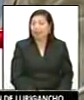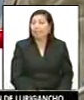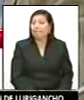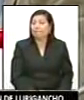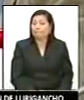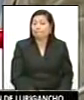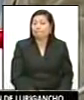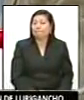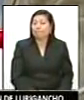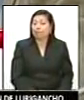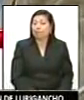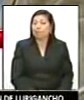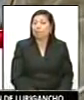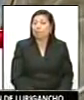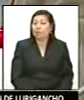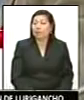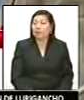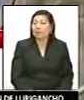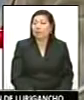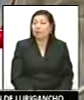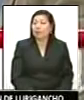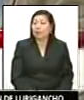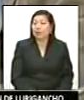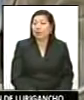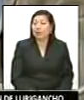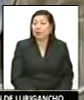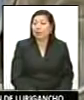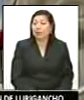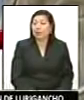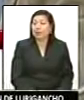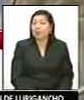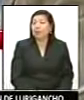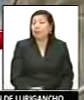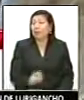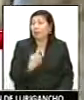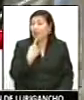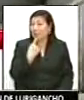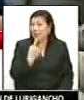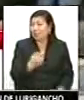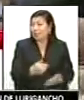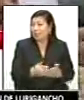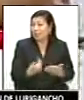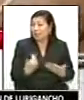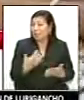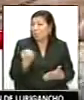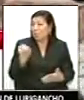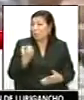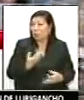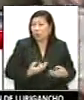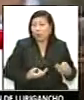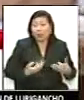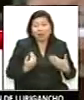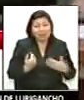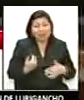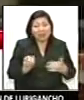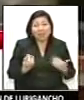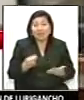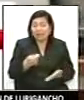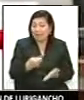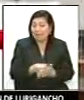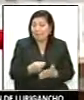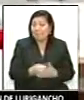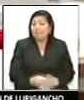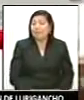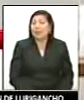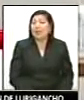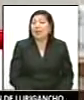congresista Mantilla. Tiene la palabra, congresista Mantilla. Sí, presidente. O sea, como he dicho anteriormente, ya el Poder Judicial ha dispuesto este tipo de pagos.